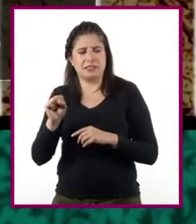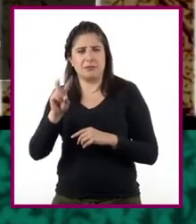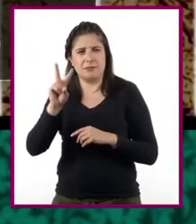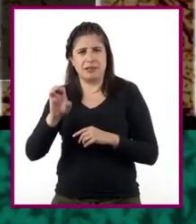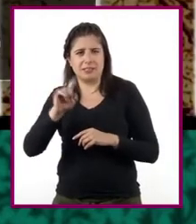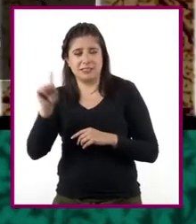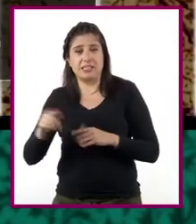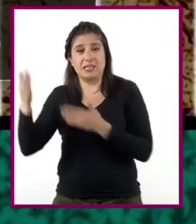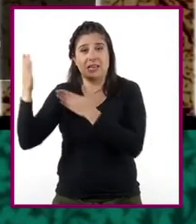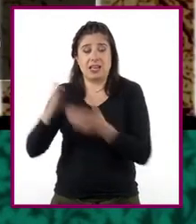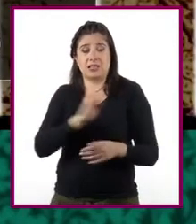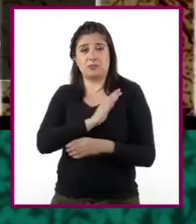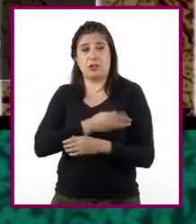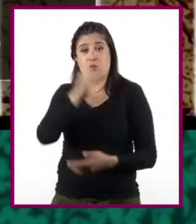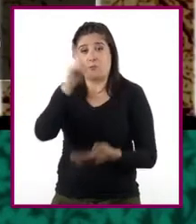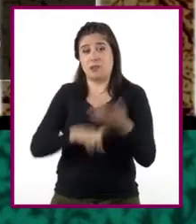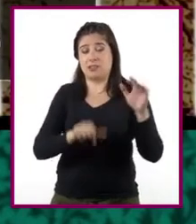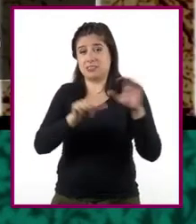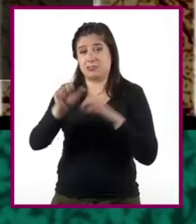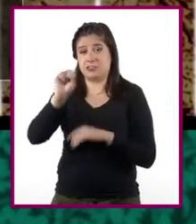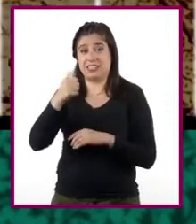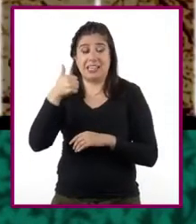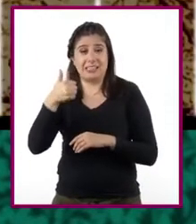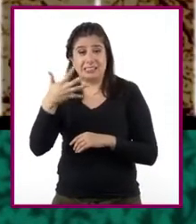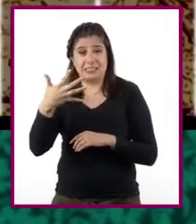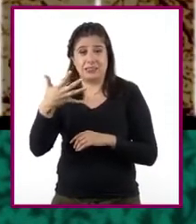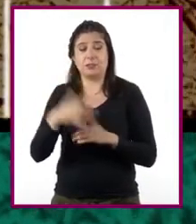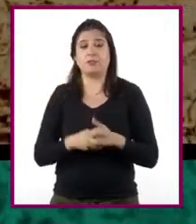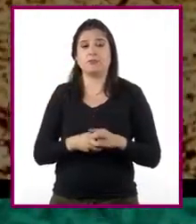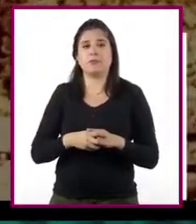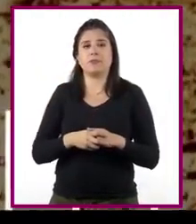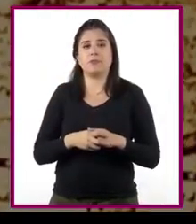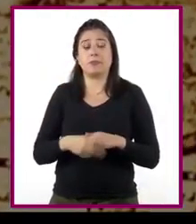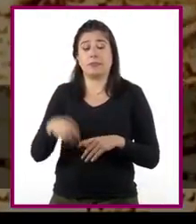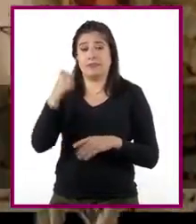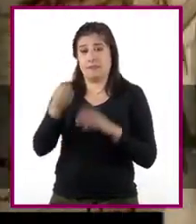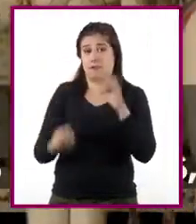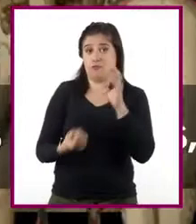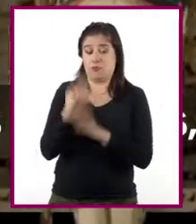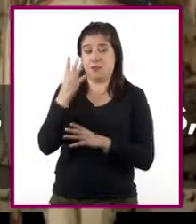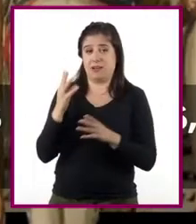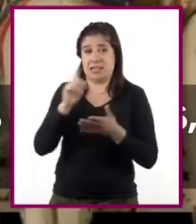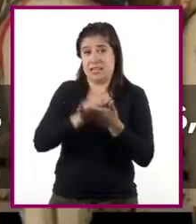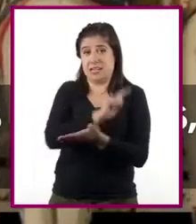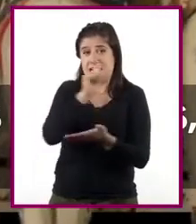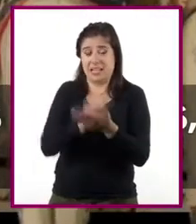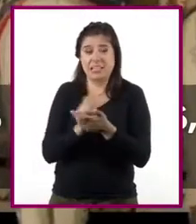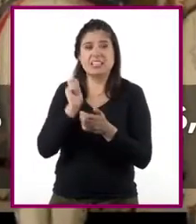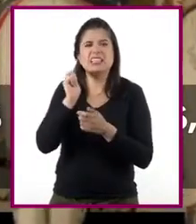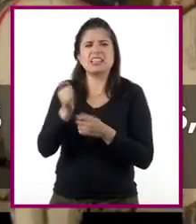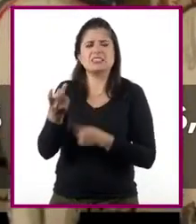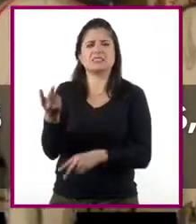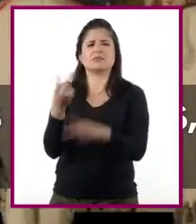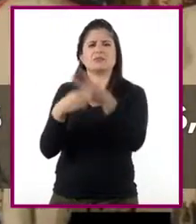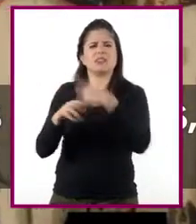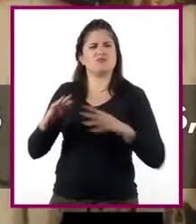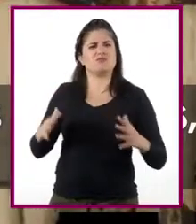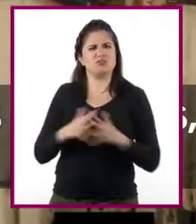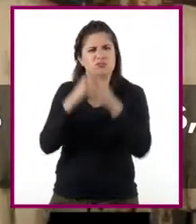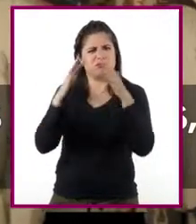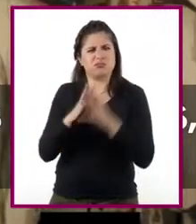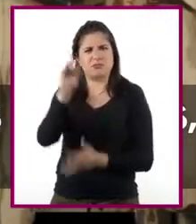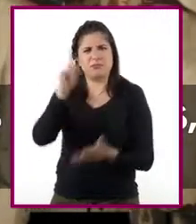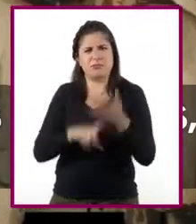España en 1765. Estas reformas incluyeron la presencia de un ejército regular